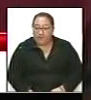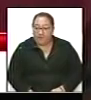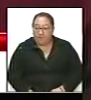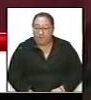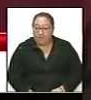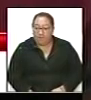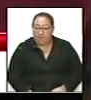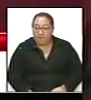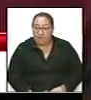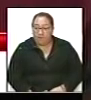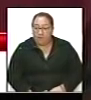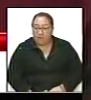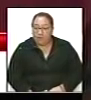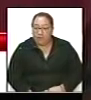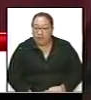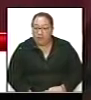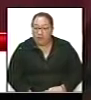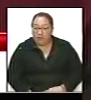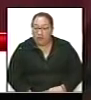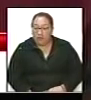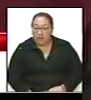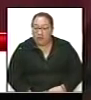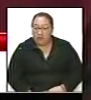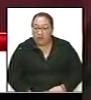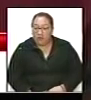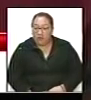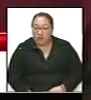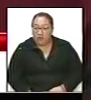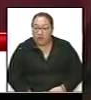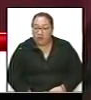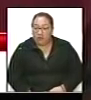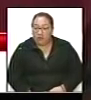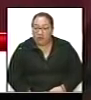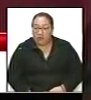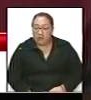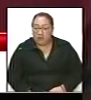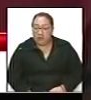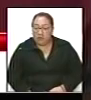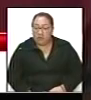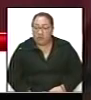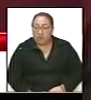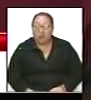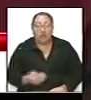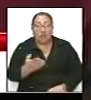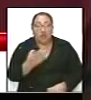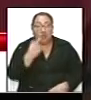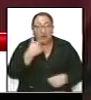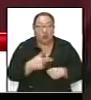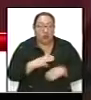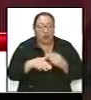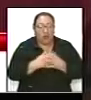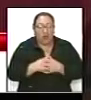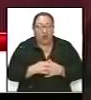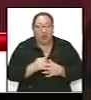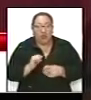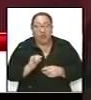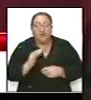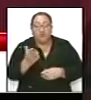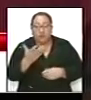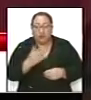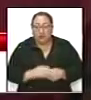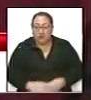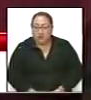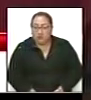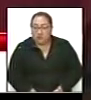al pedir el combustible. Este combustible extraordinario, excepcional, el incremento, etcétera. Y solicitar,